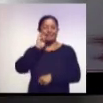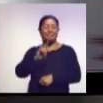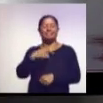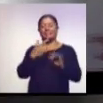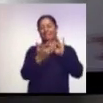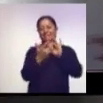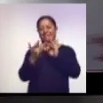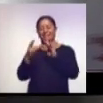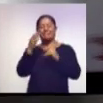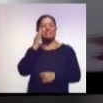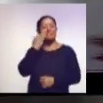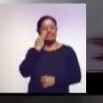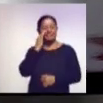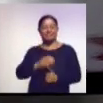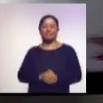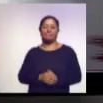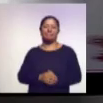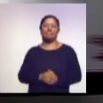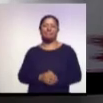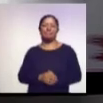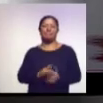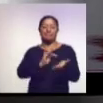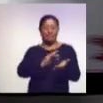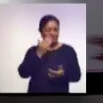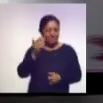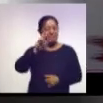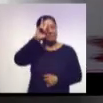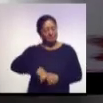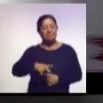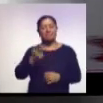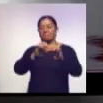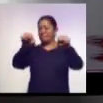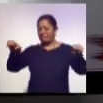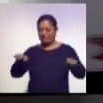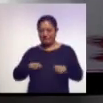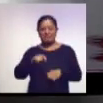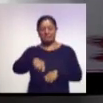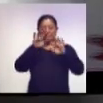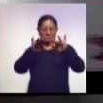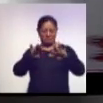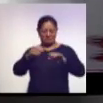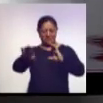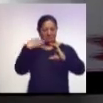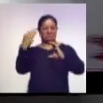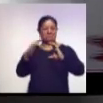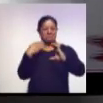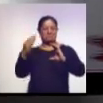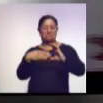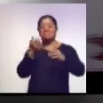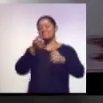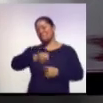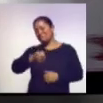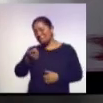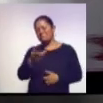nuestra página en Facebook. Agradezco a nombre del equipo todos y cada uno de sus comentarios, sus saludos, sus